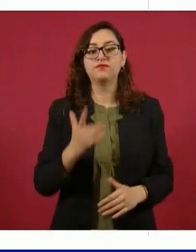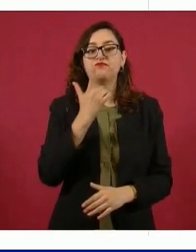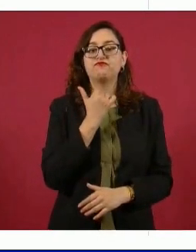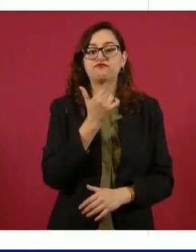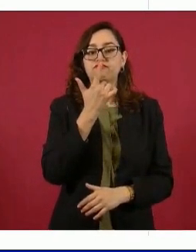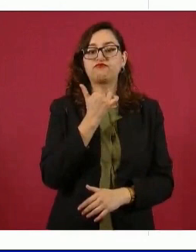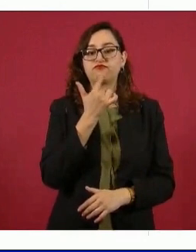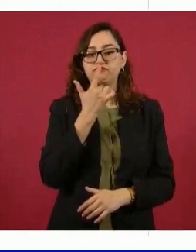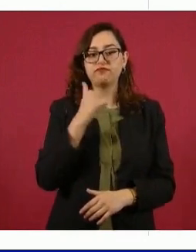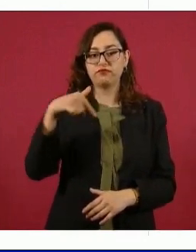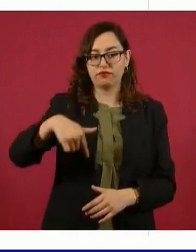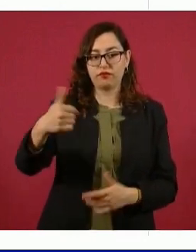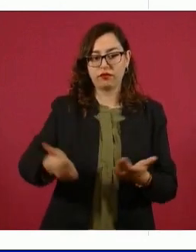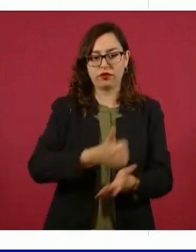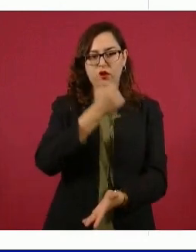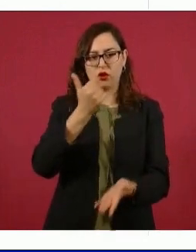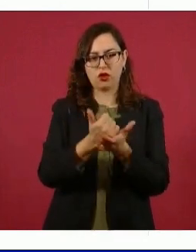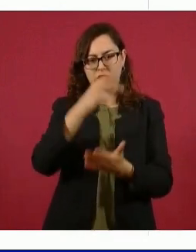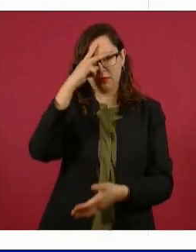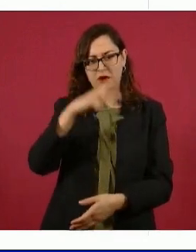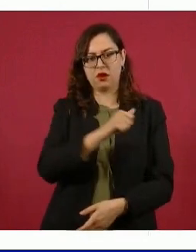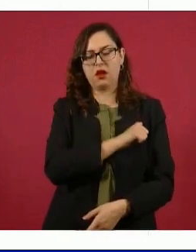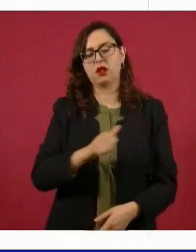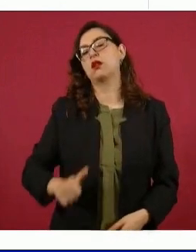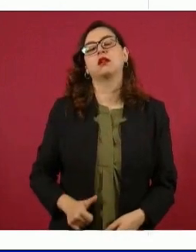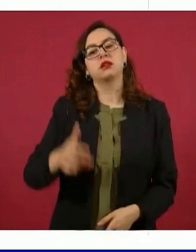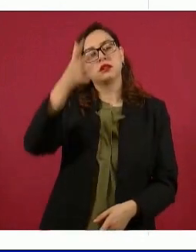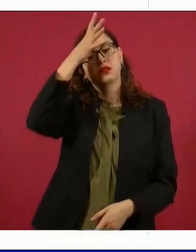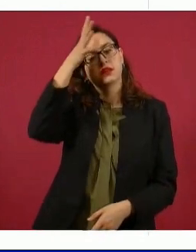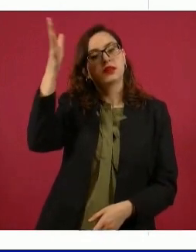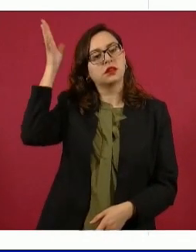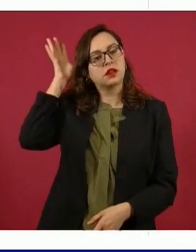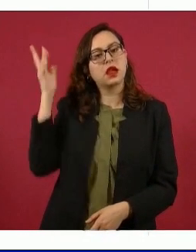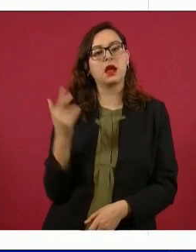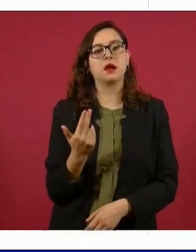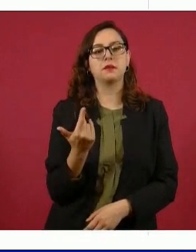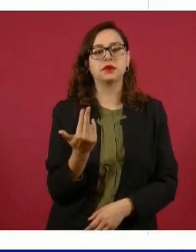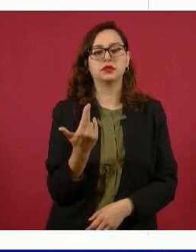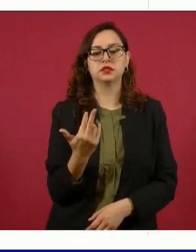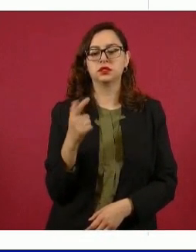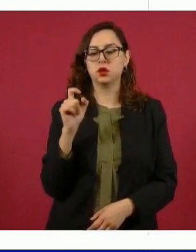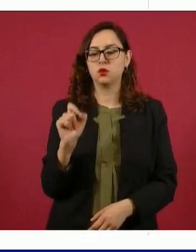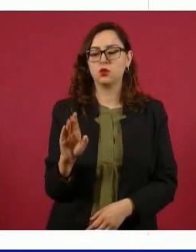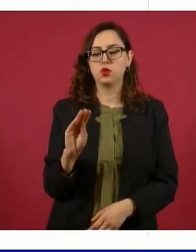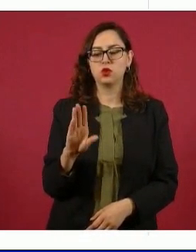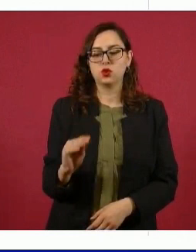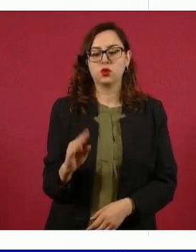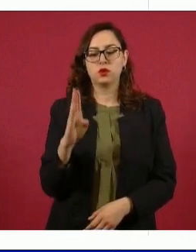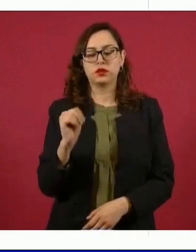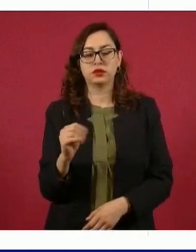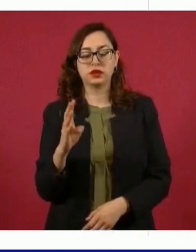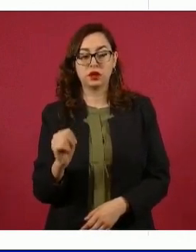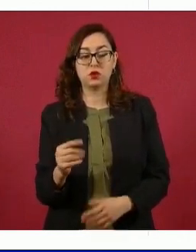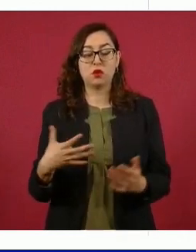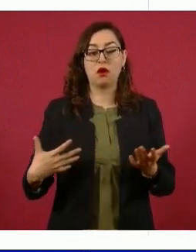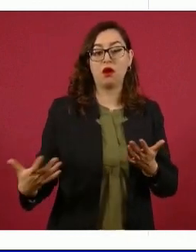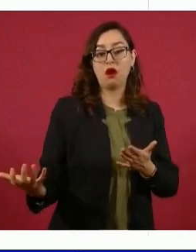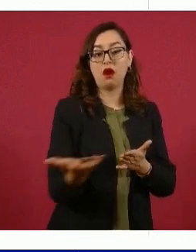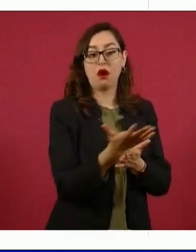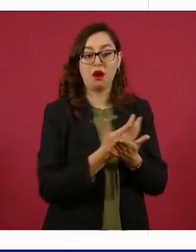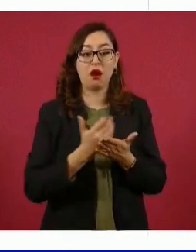la delegación Cuauhtémoc, aquí en la Ciudad de México, con un precio de 25 pesos 99 centavos y un margen de